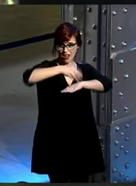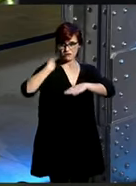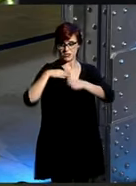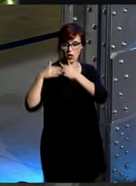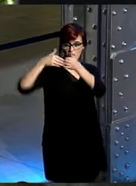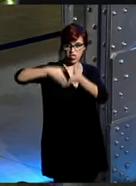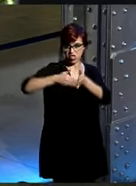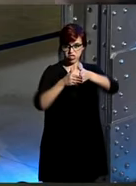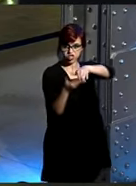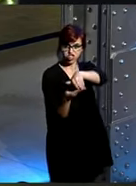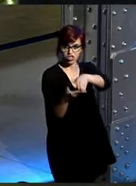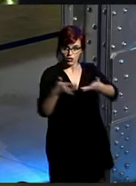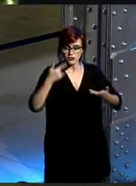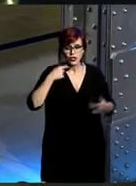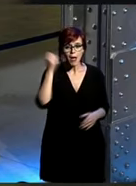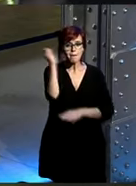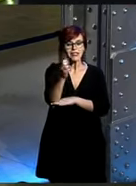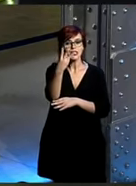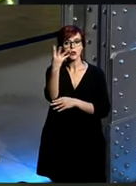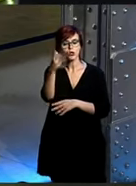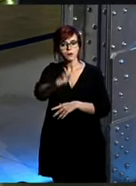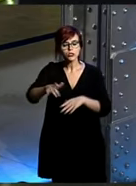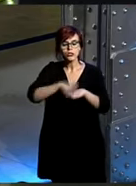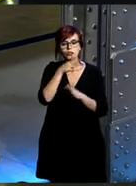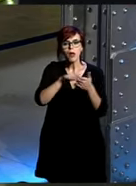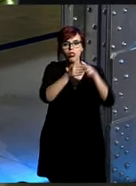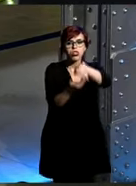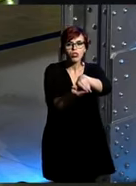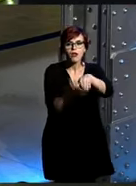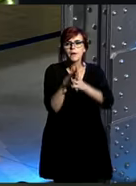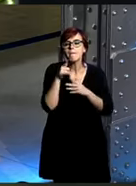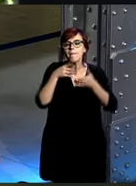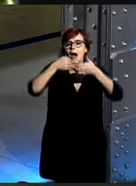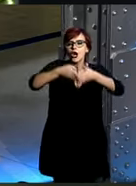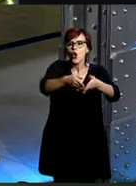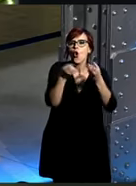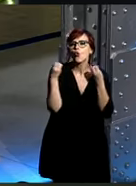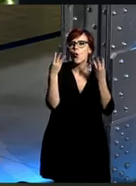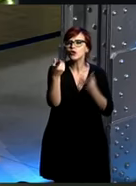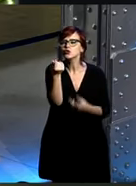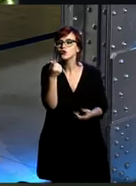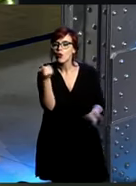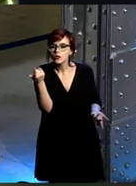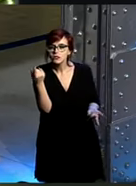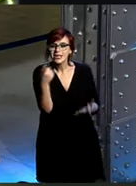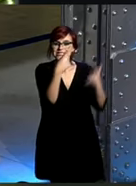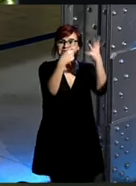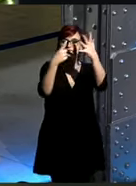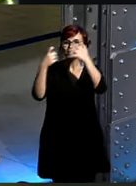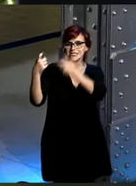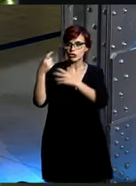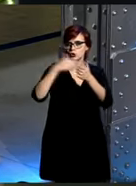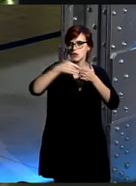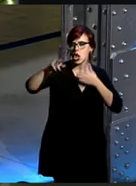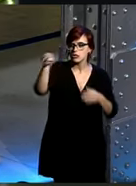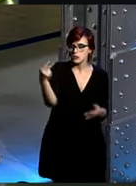que mató a 34 personas, se hunde el barco. ¿Cuánto cuesta ese barco? Ese barco cuesta $600 millones.